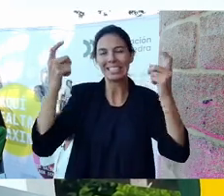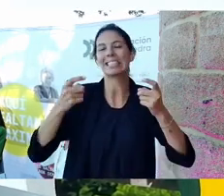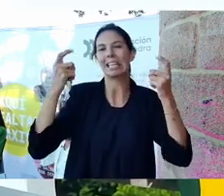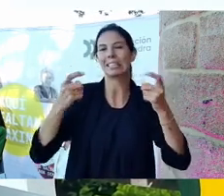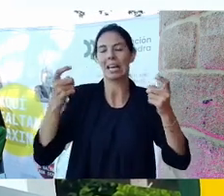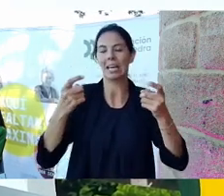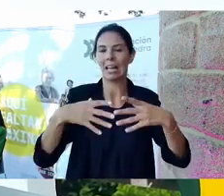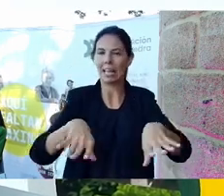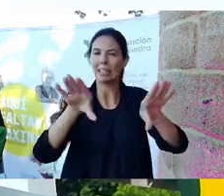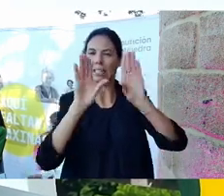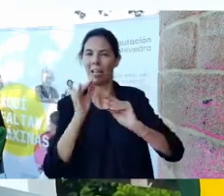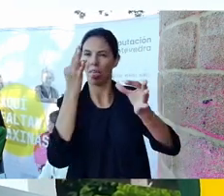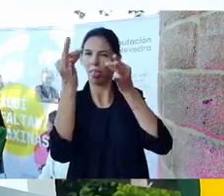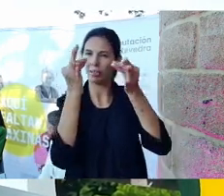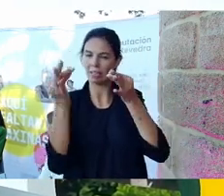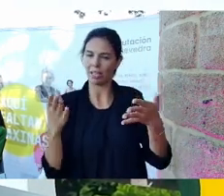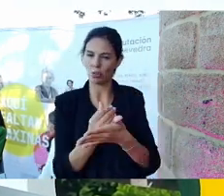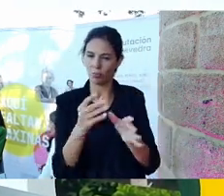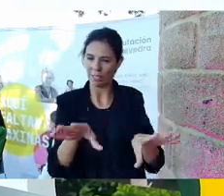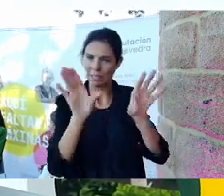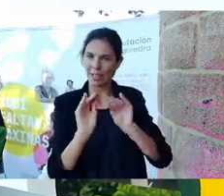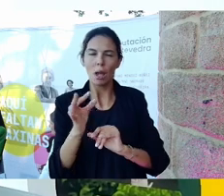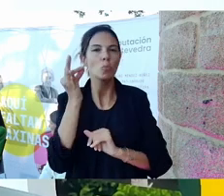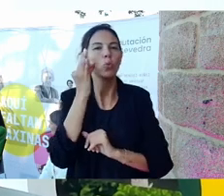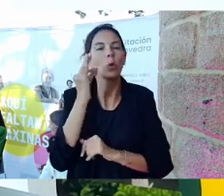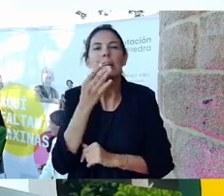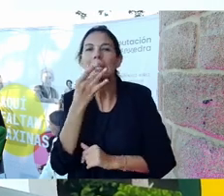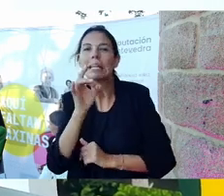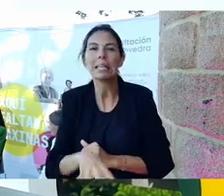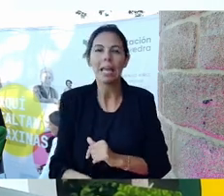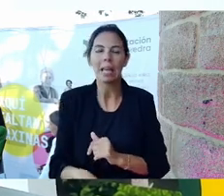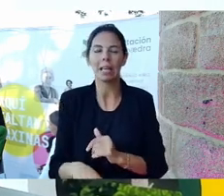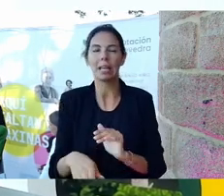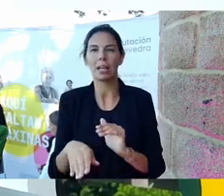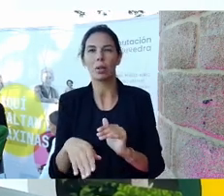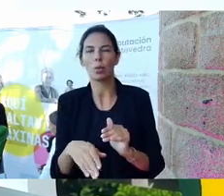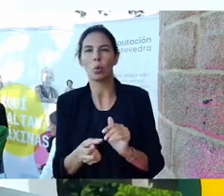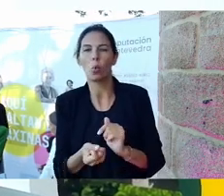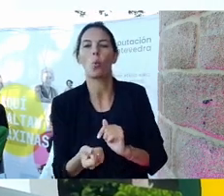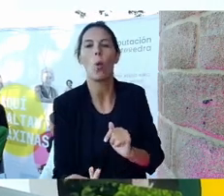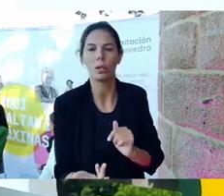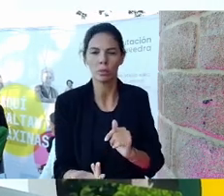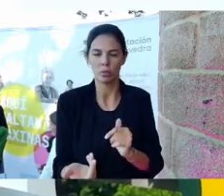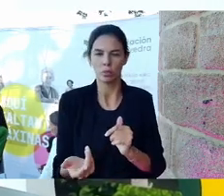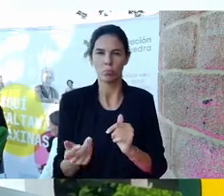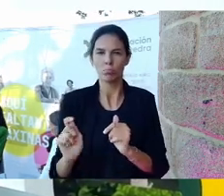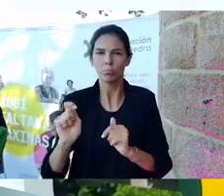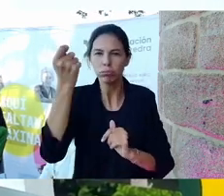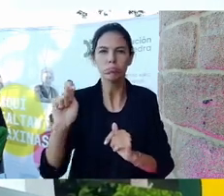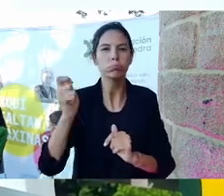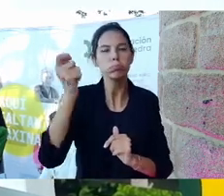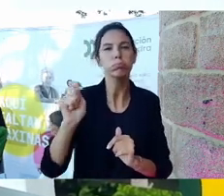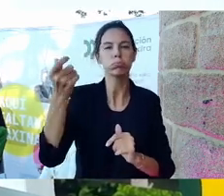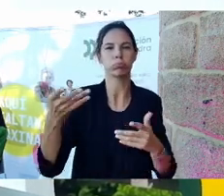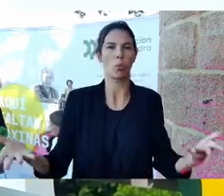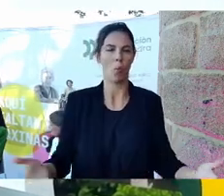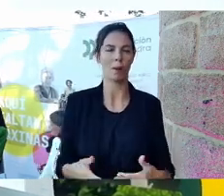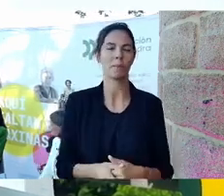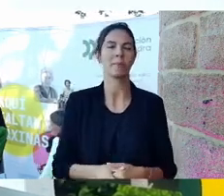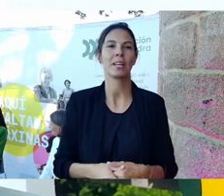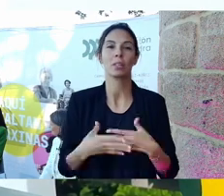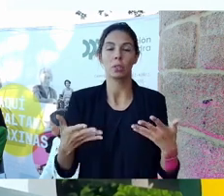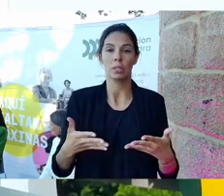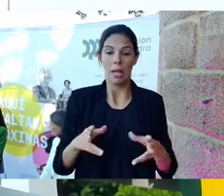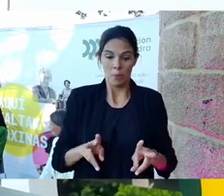ir comprendiendo un poco en detalle quién es esta mujer y cales y cantos son sus logros,